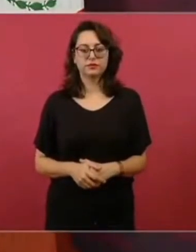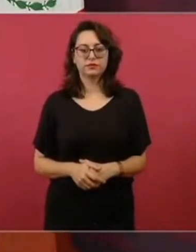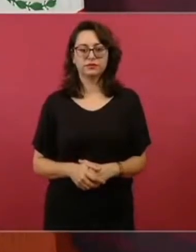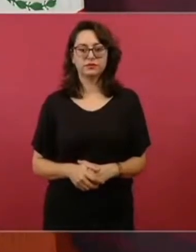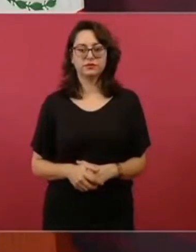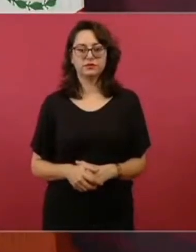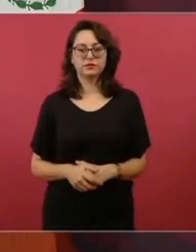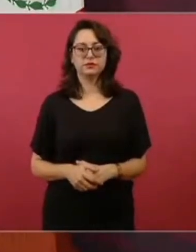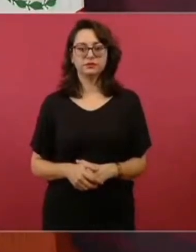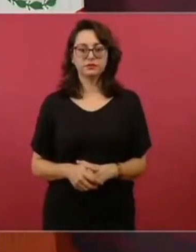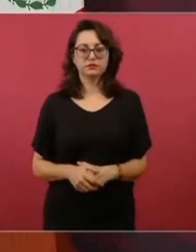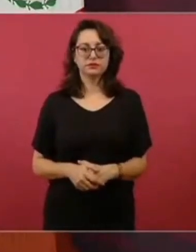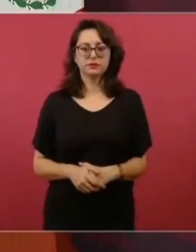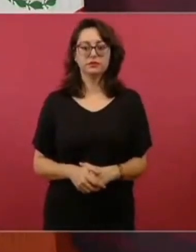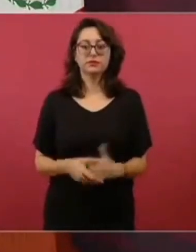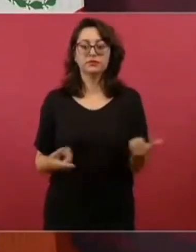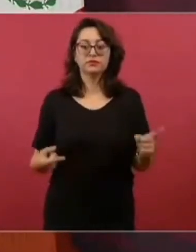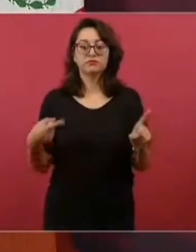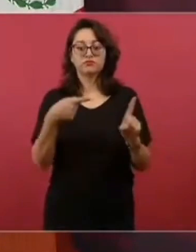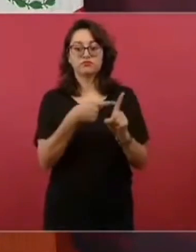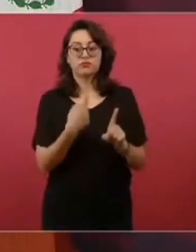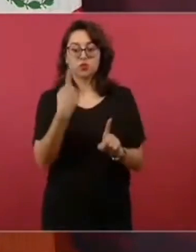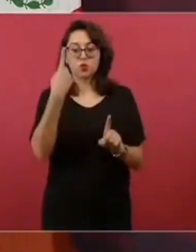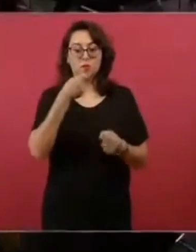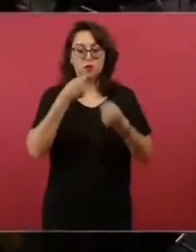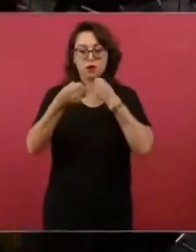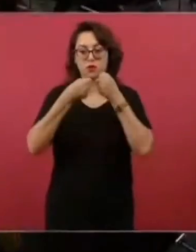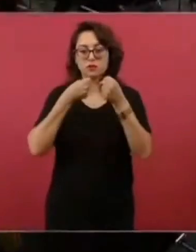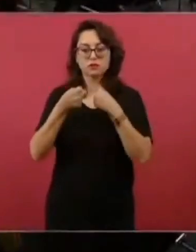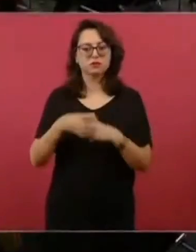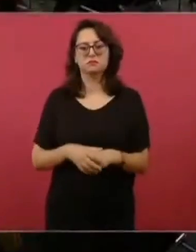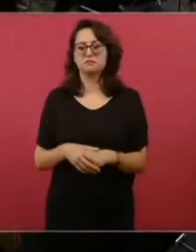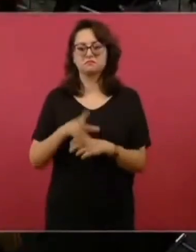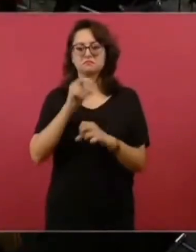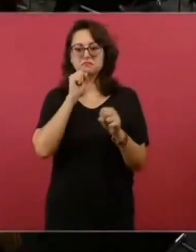No solo es este periodista, es Loret de Mola.